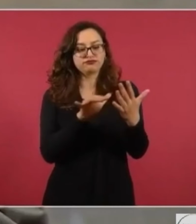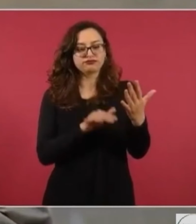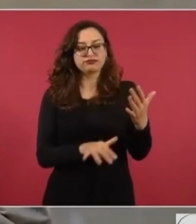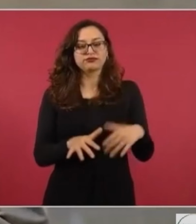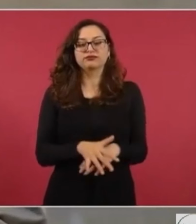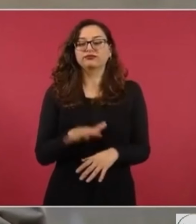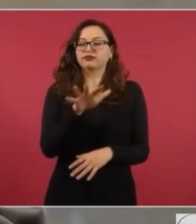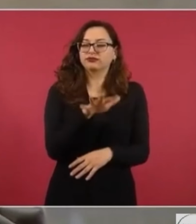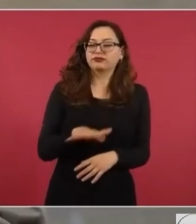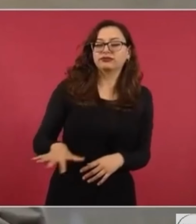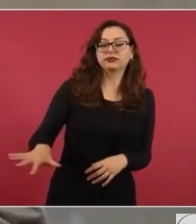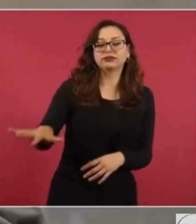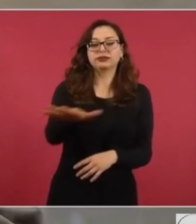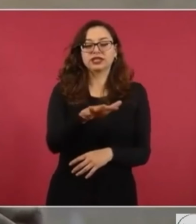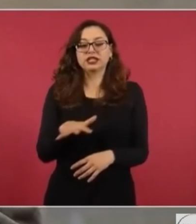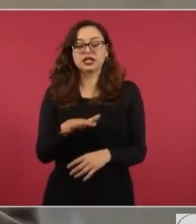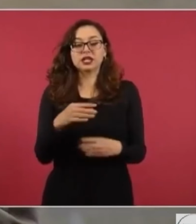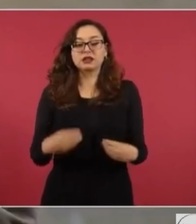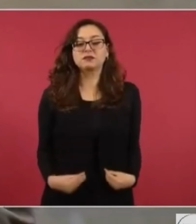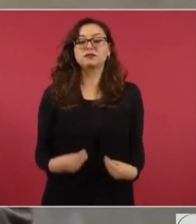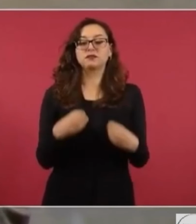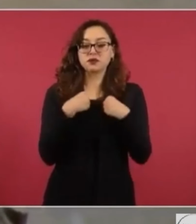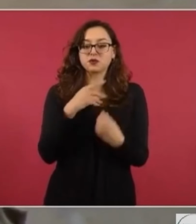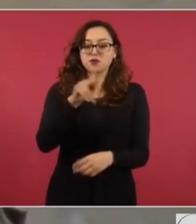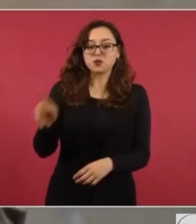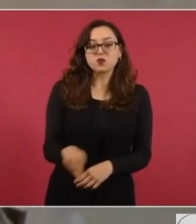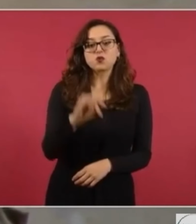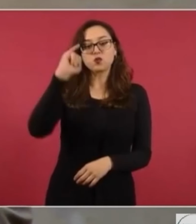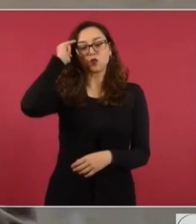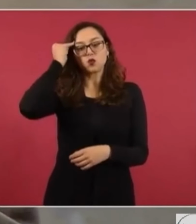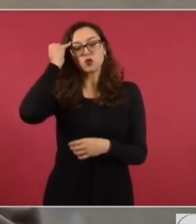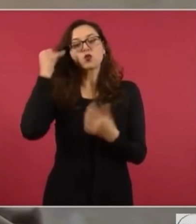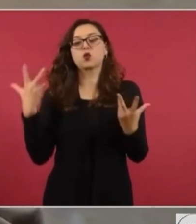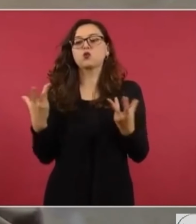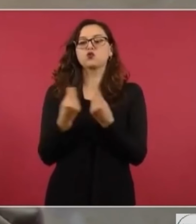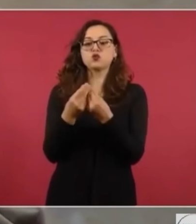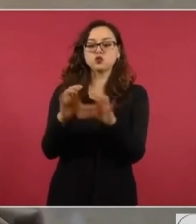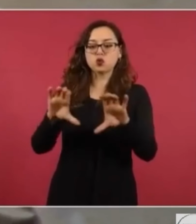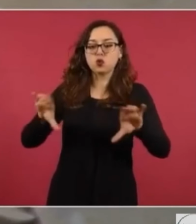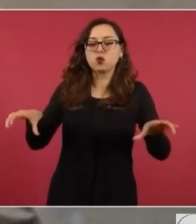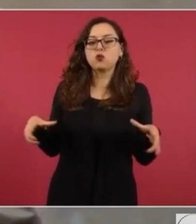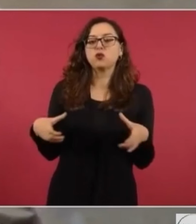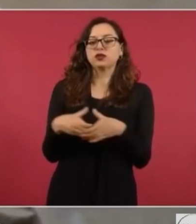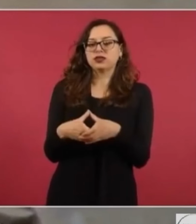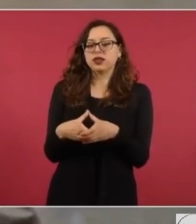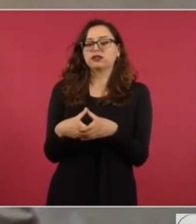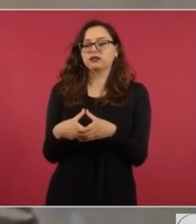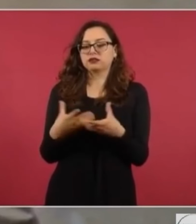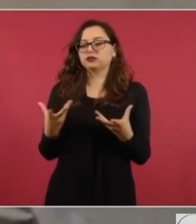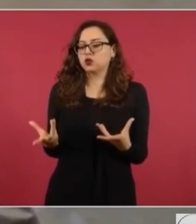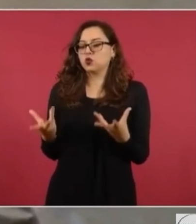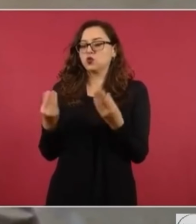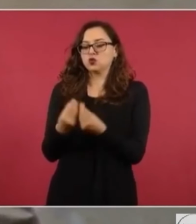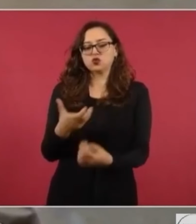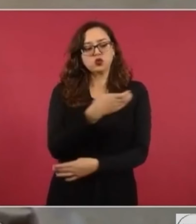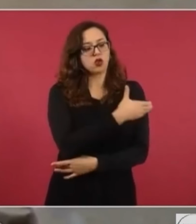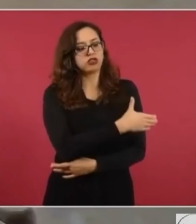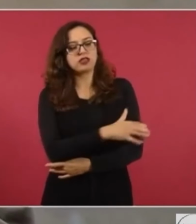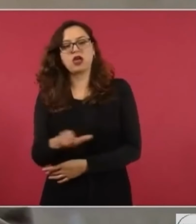vivían los pueblos indígenas en comunidades, poseyendo en común las